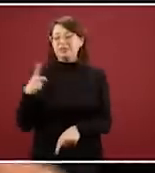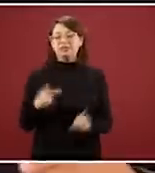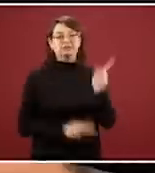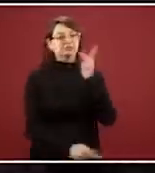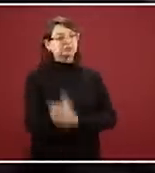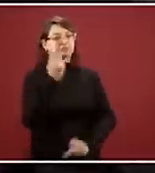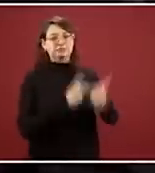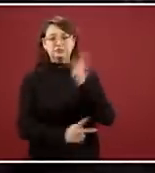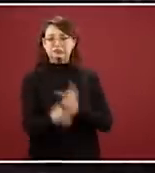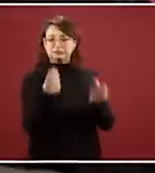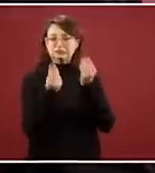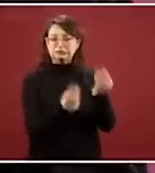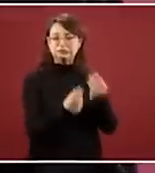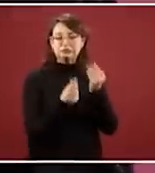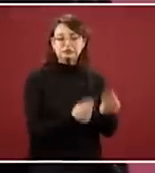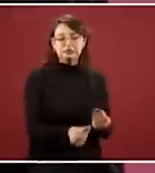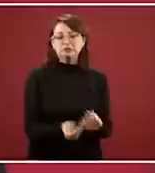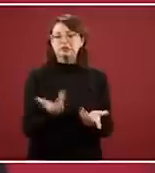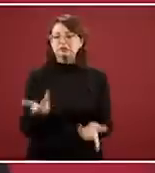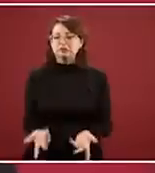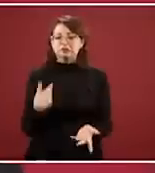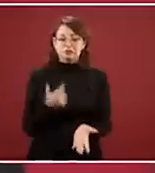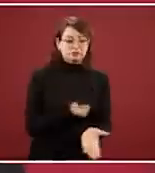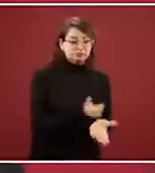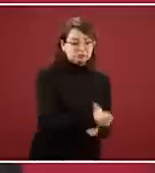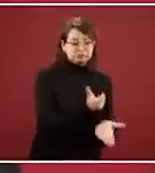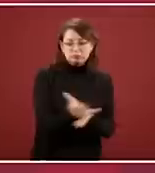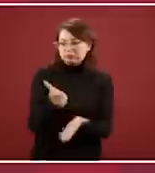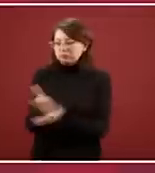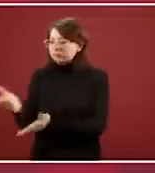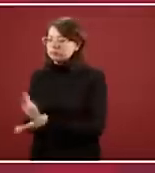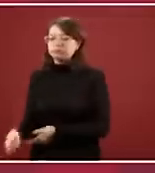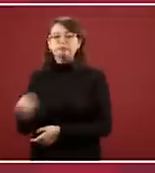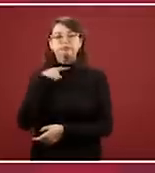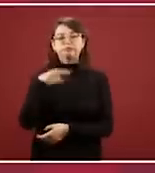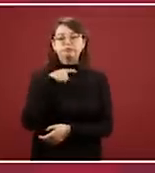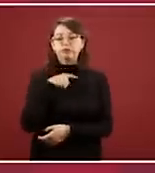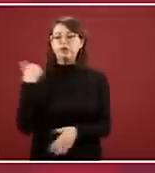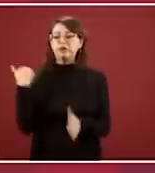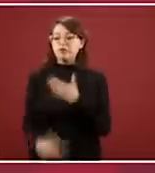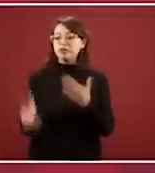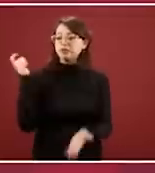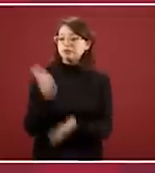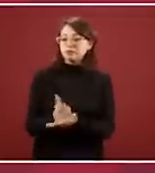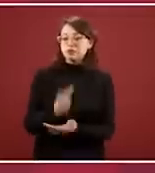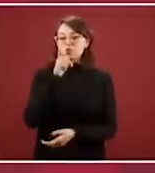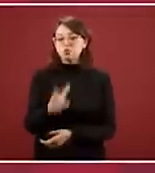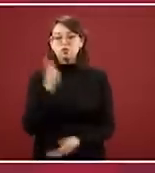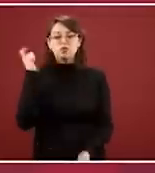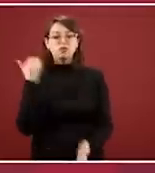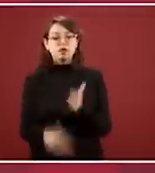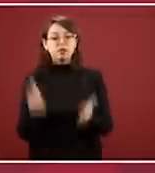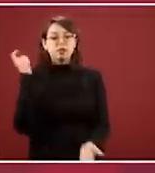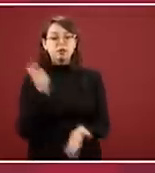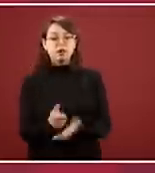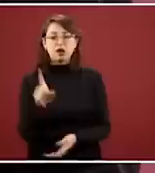apenas para pagar nómina, que no pagan la luz, que no están pagando el